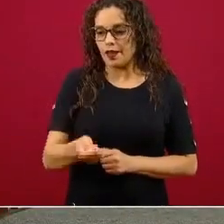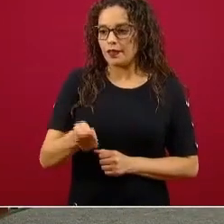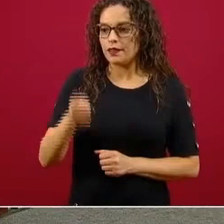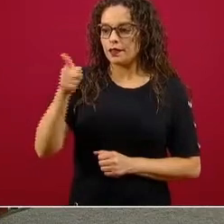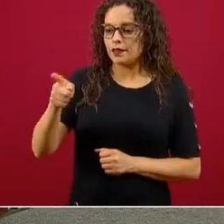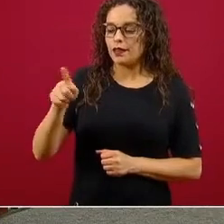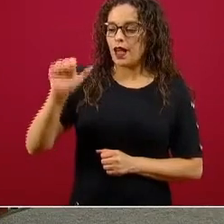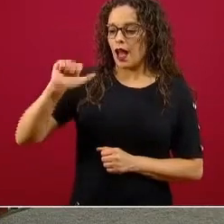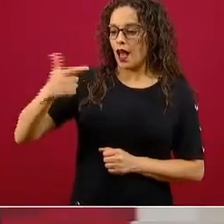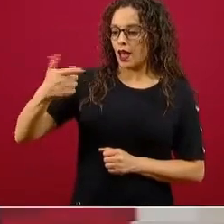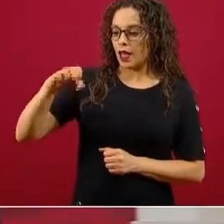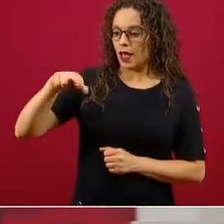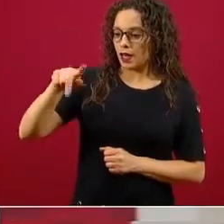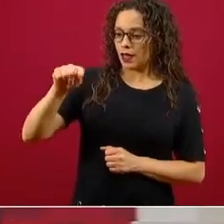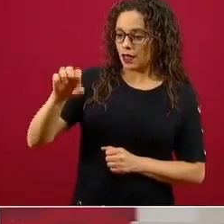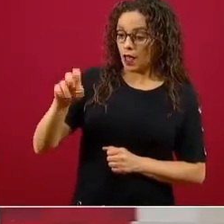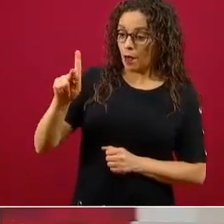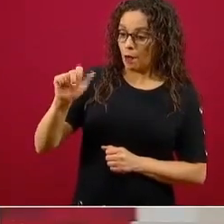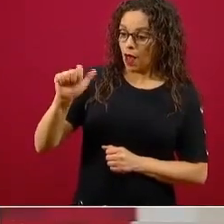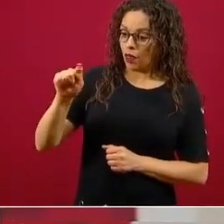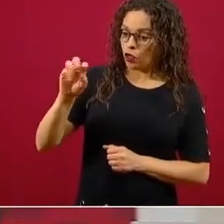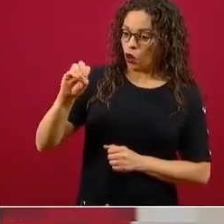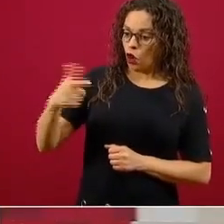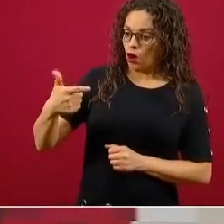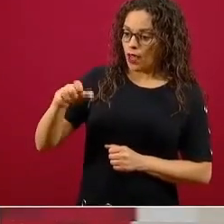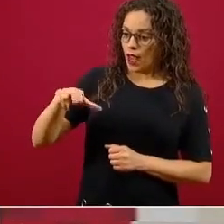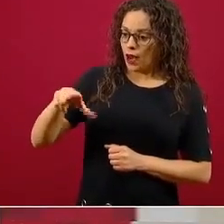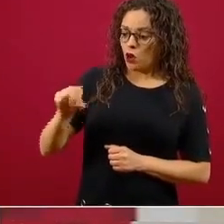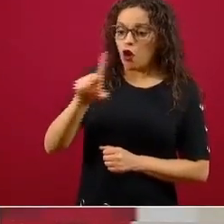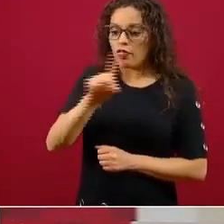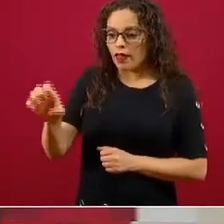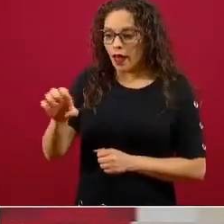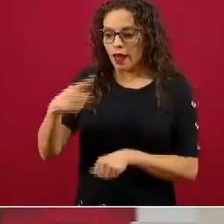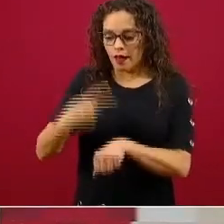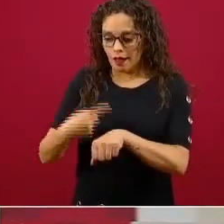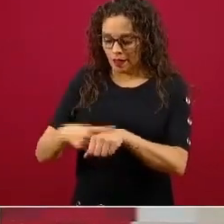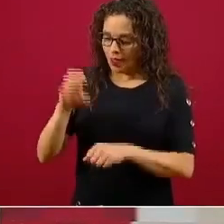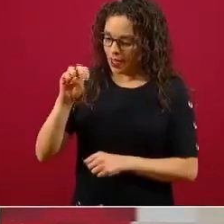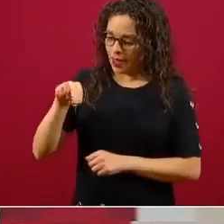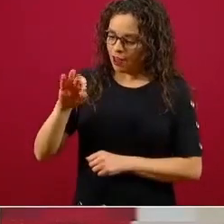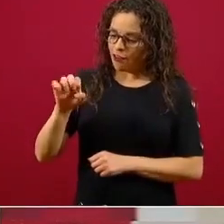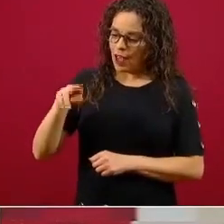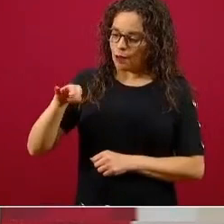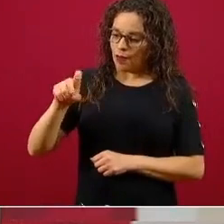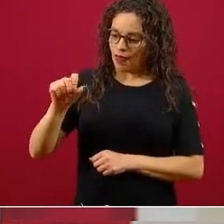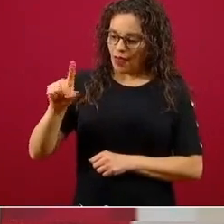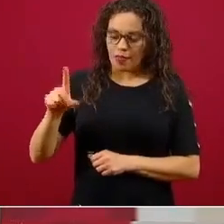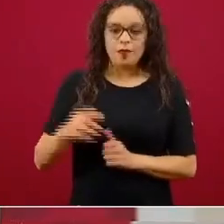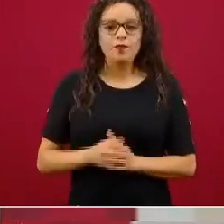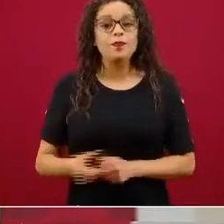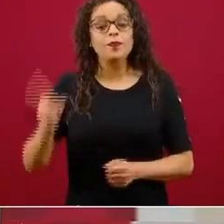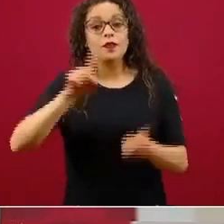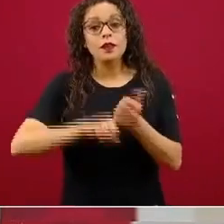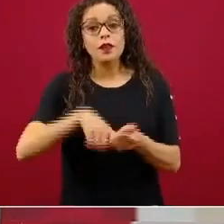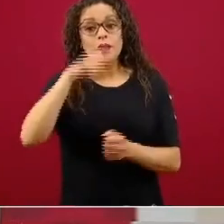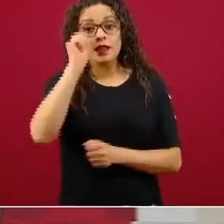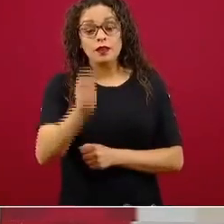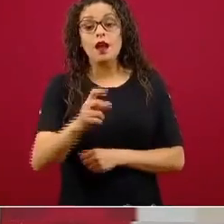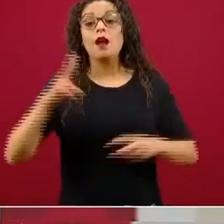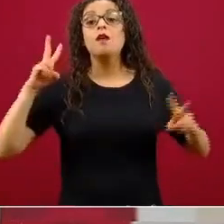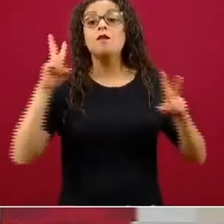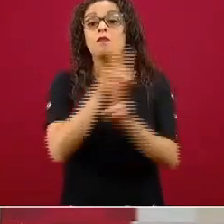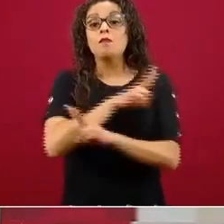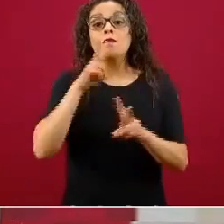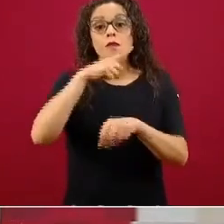lo adquirimos generalmente por vía respiratoria, a partir de gotas, gotículas